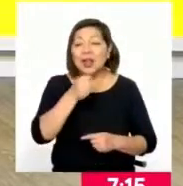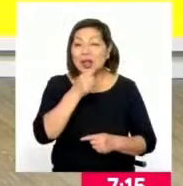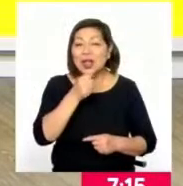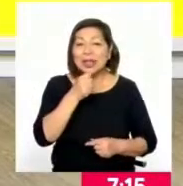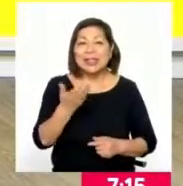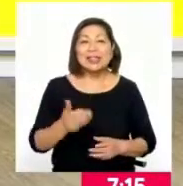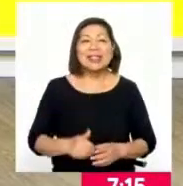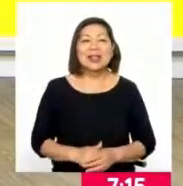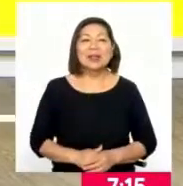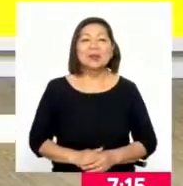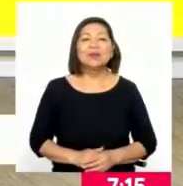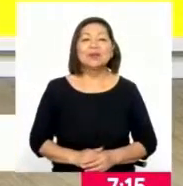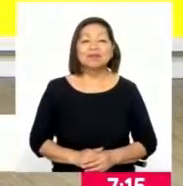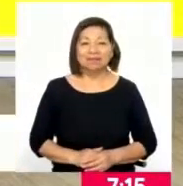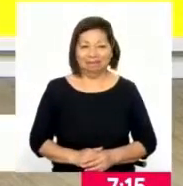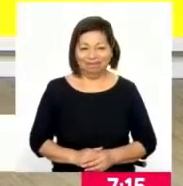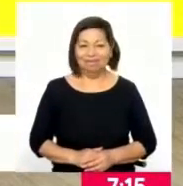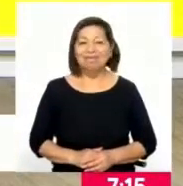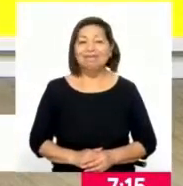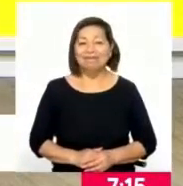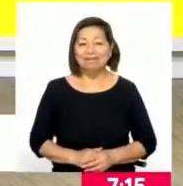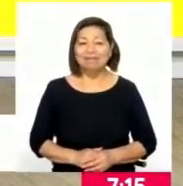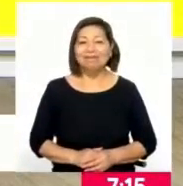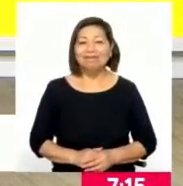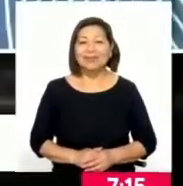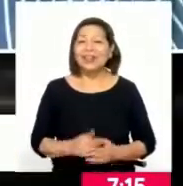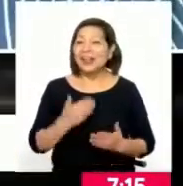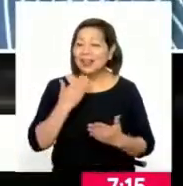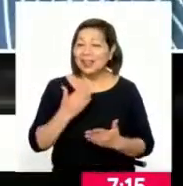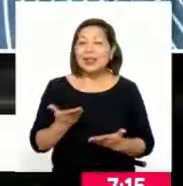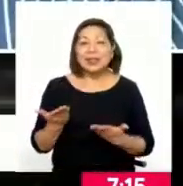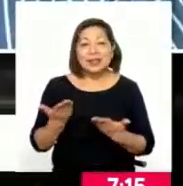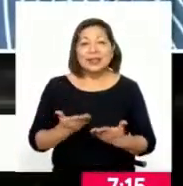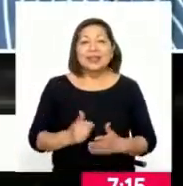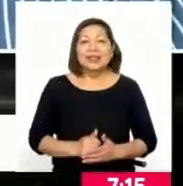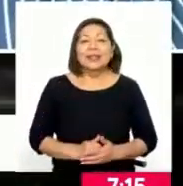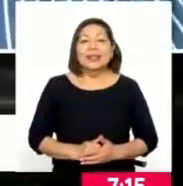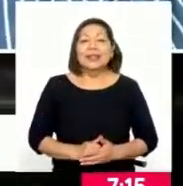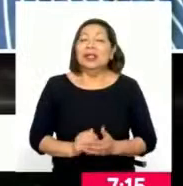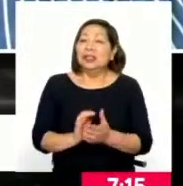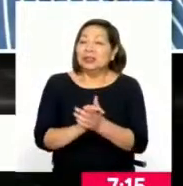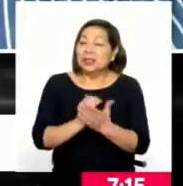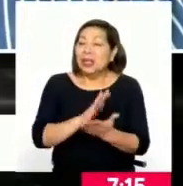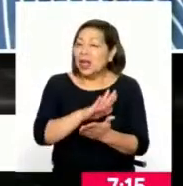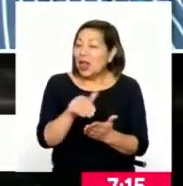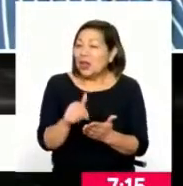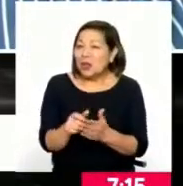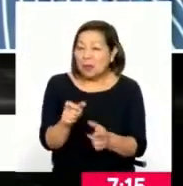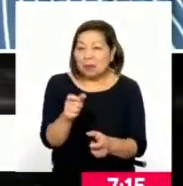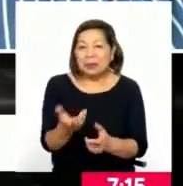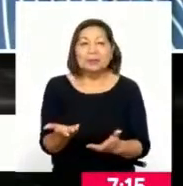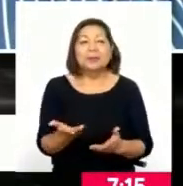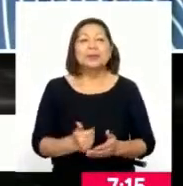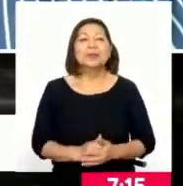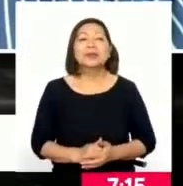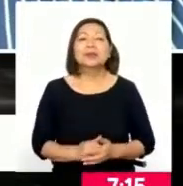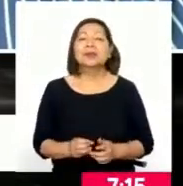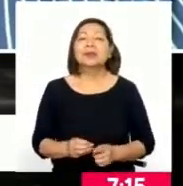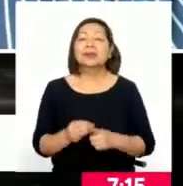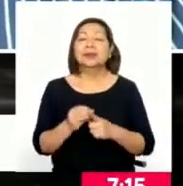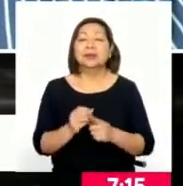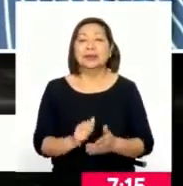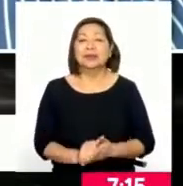Noticias. Buen día, Jennifer. Muchas gracias por la invitación. Mi saludo a todos los peruanos. En